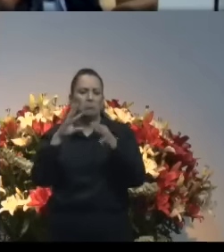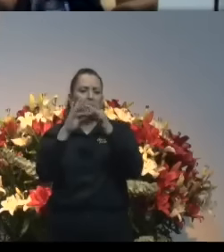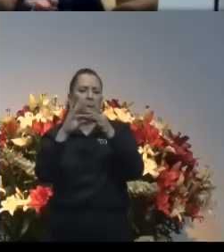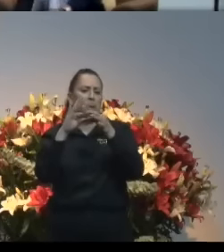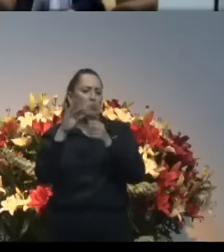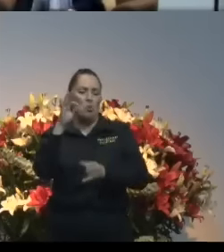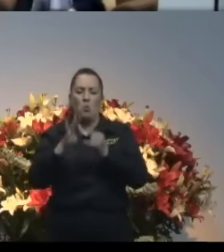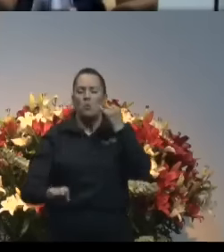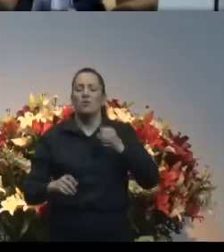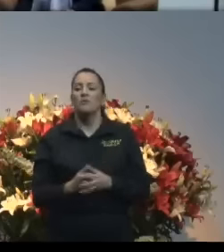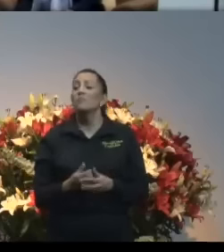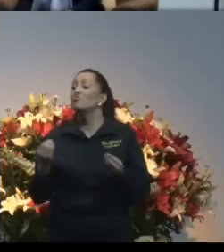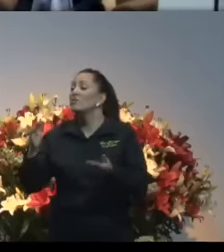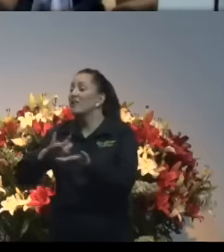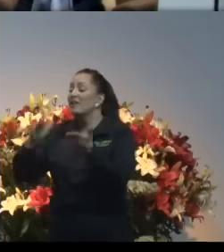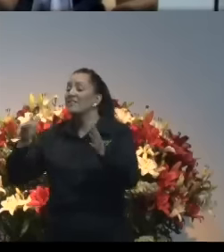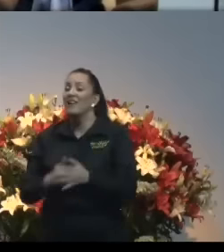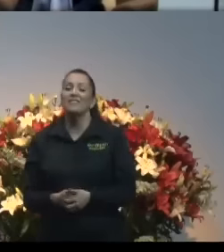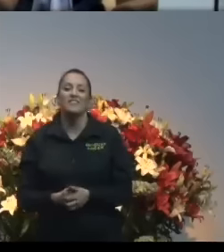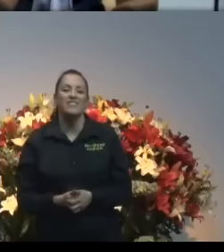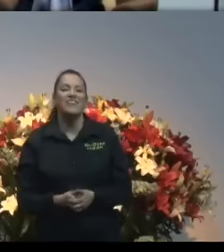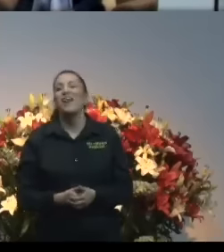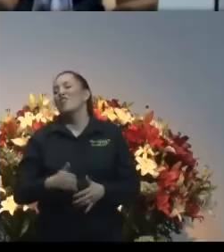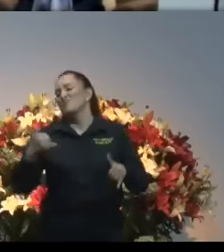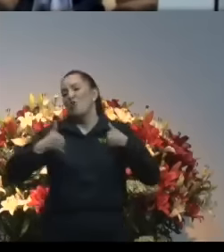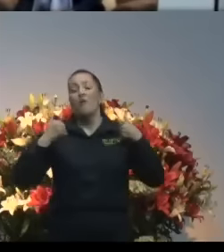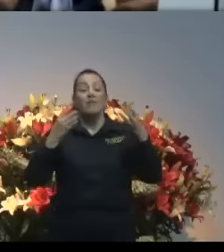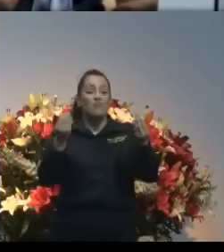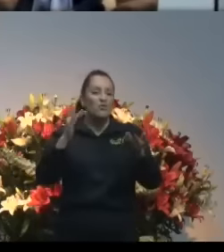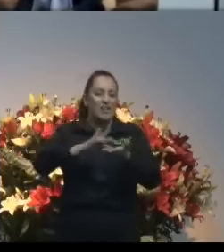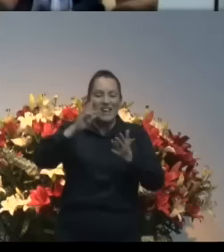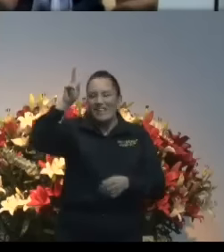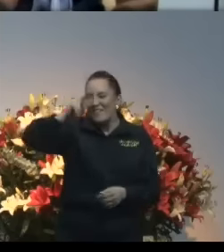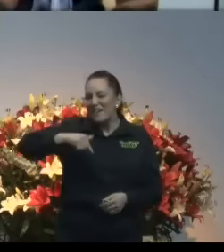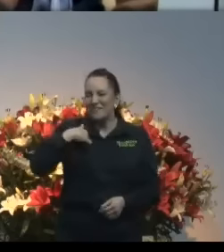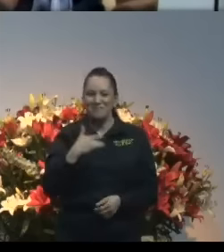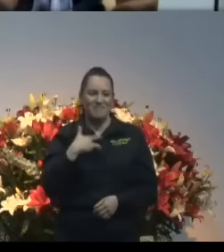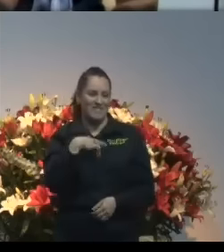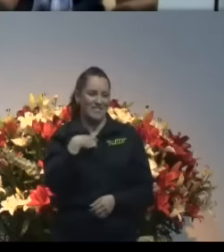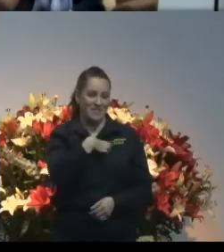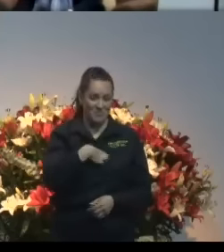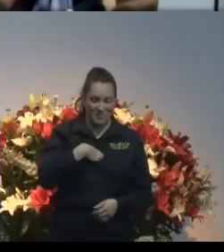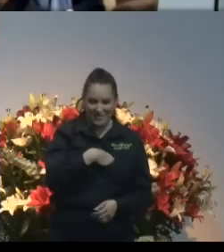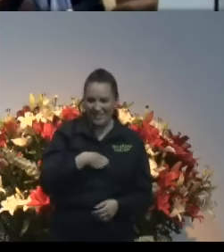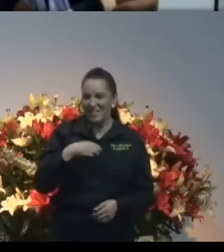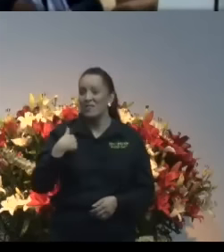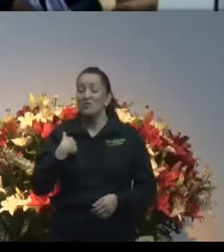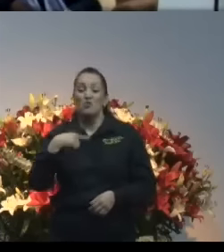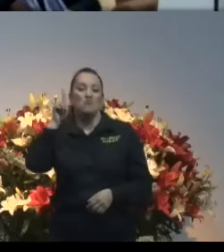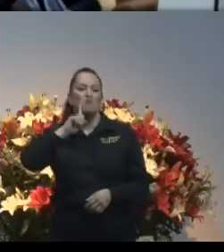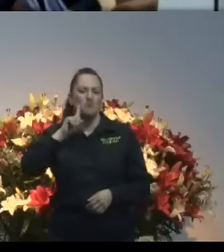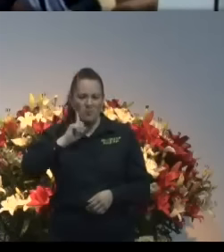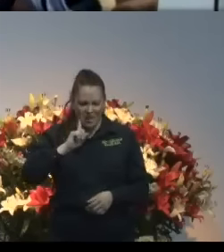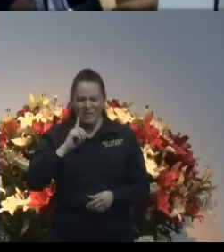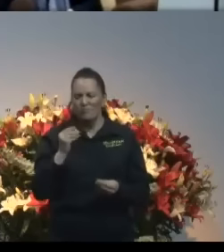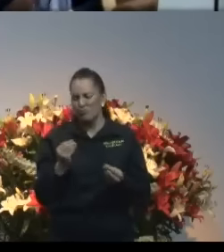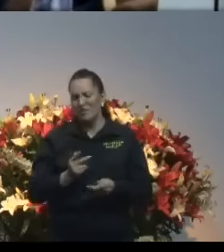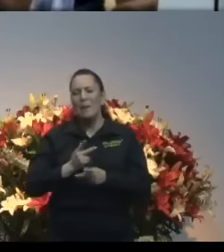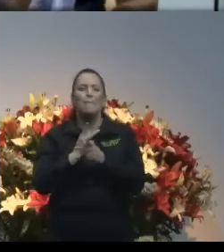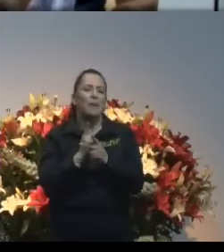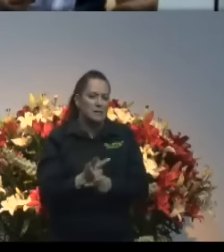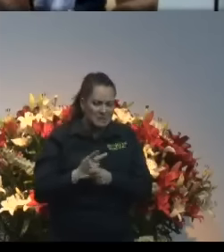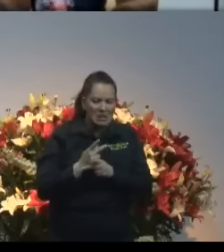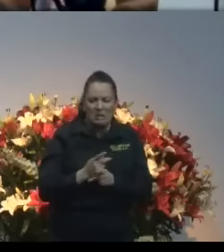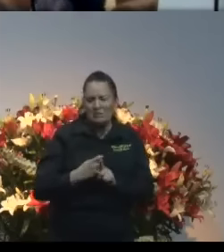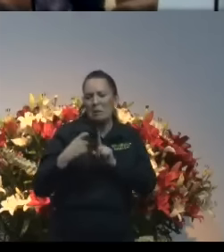gracias. Pues muchas gracias, jóvenes. De verdad, yo estoy muy contenta. Soy una mujer bastante tolerante a la